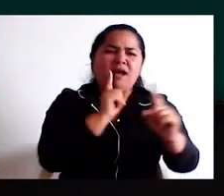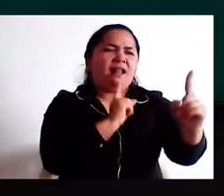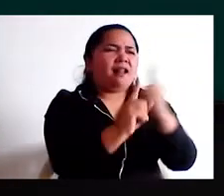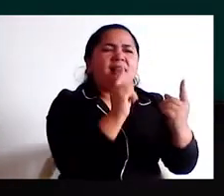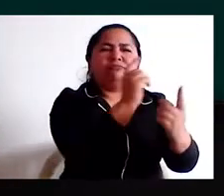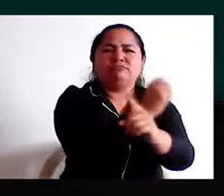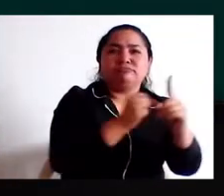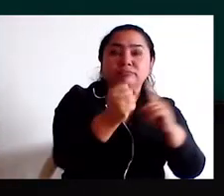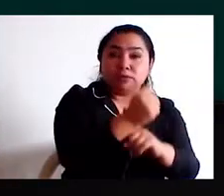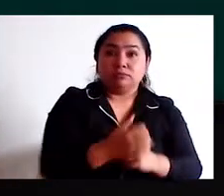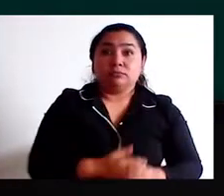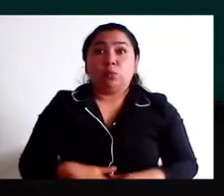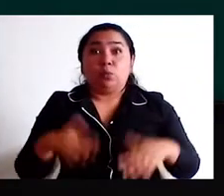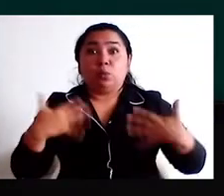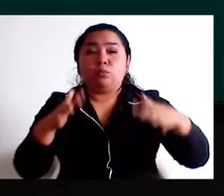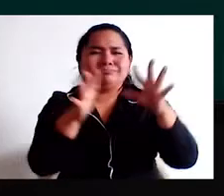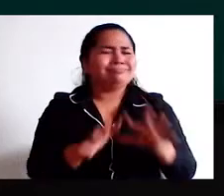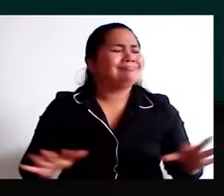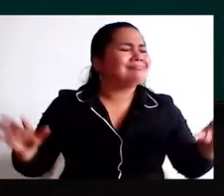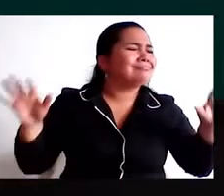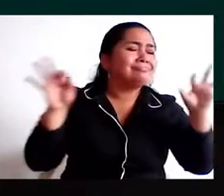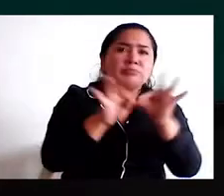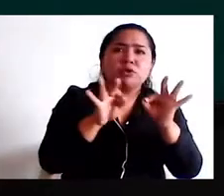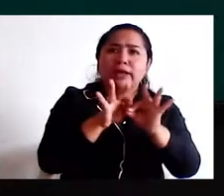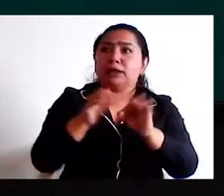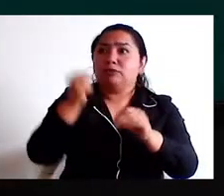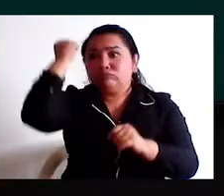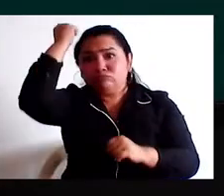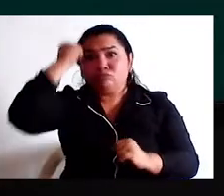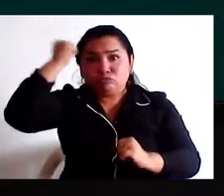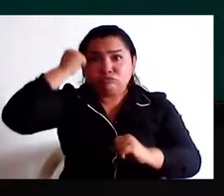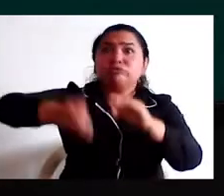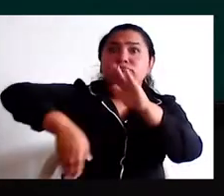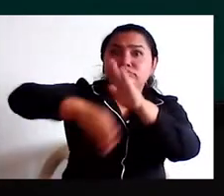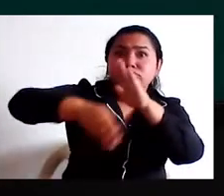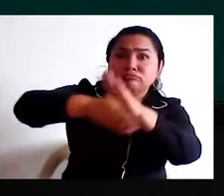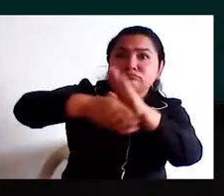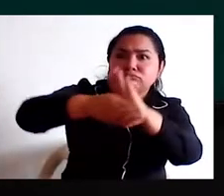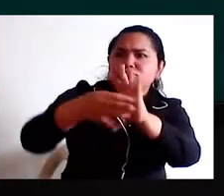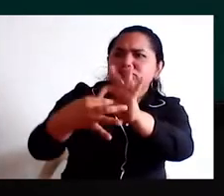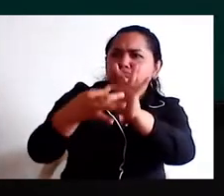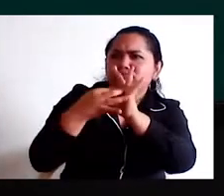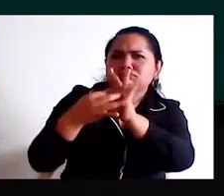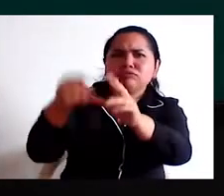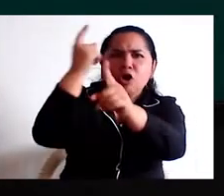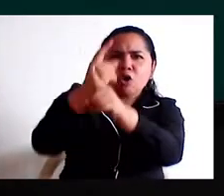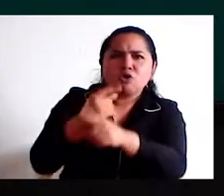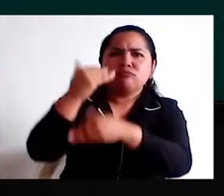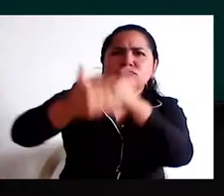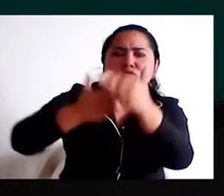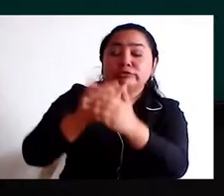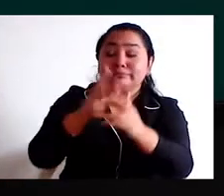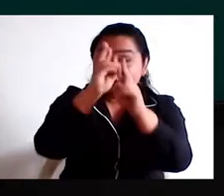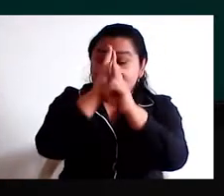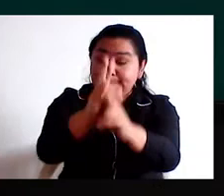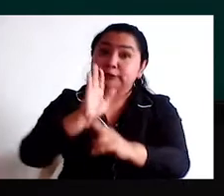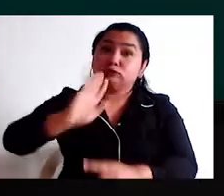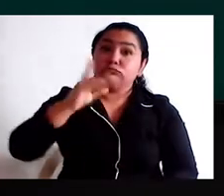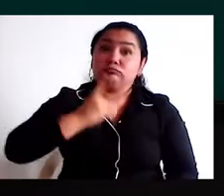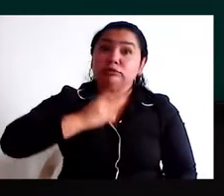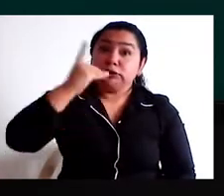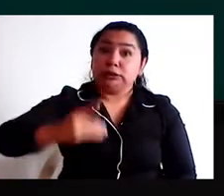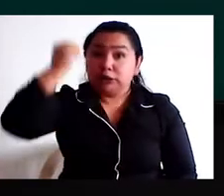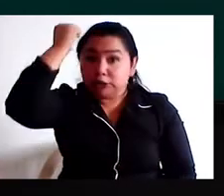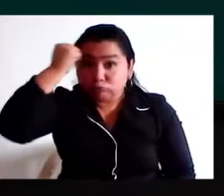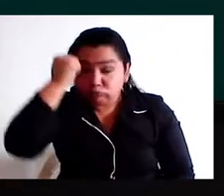y la interacción social es importante mantener la vinculación docente a través de mecanismos transparentes respetar la